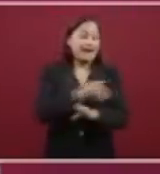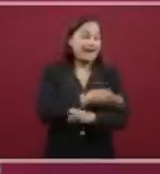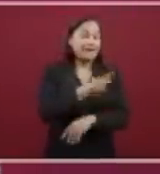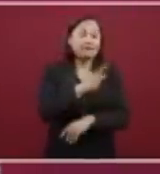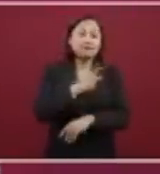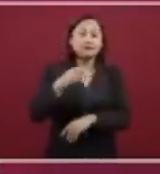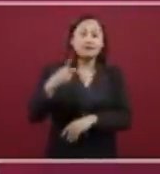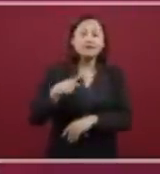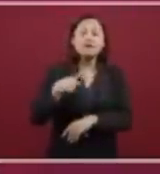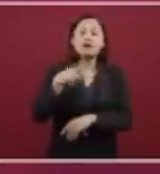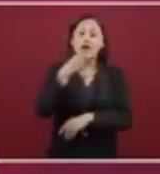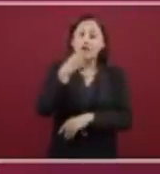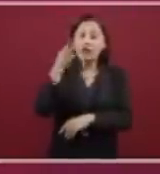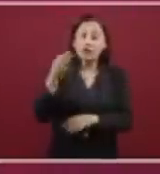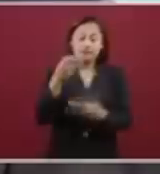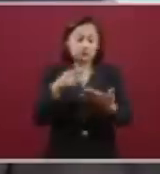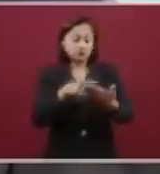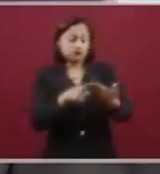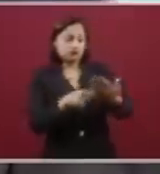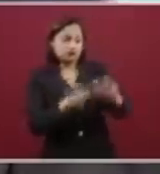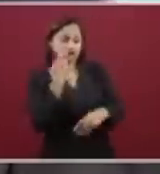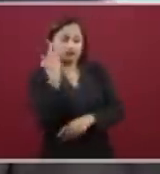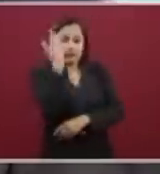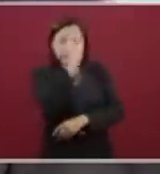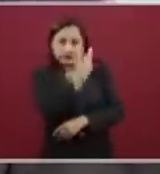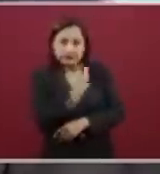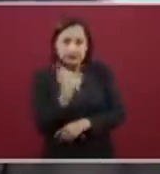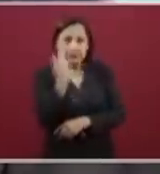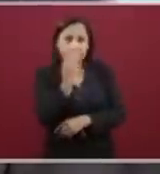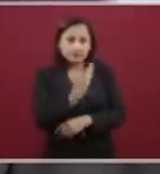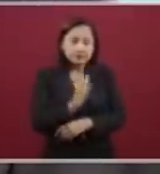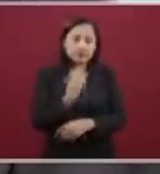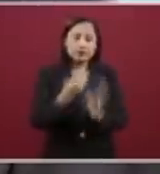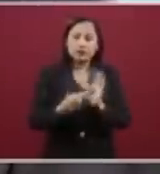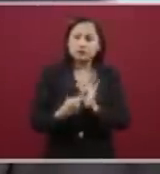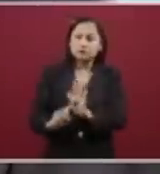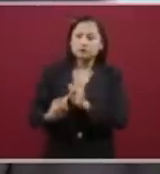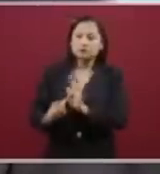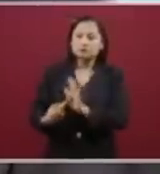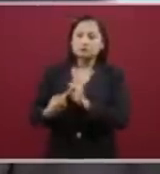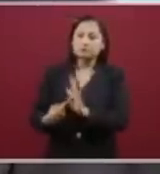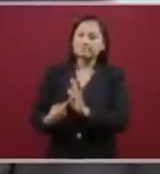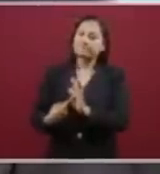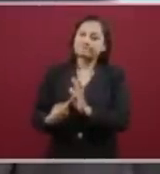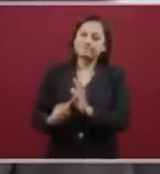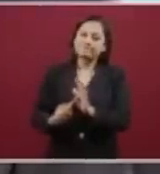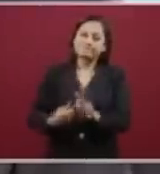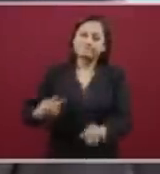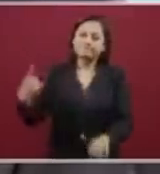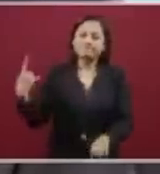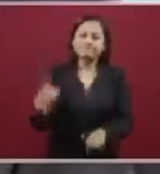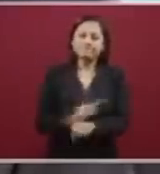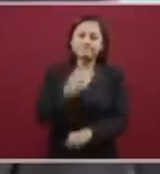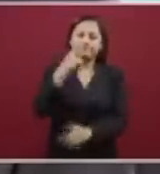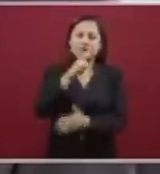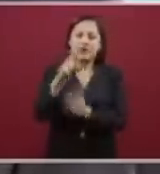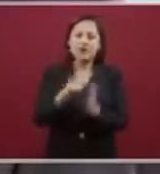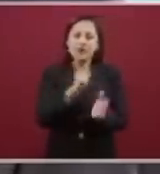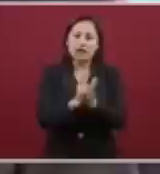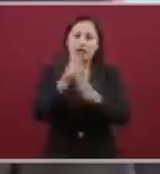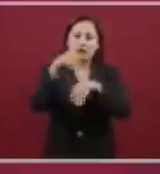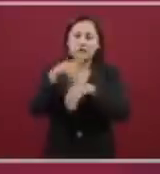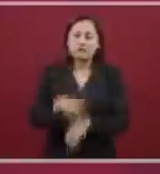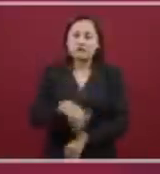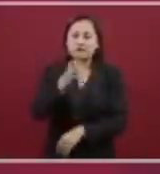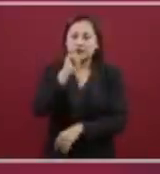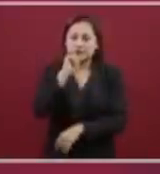costo-beneficio lo que nunca aconteció violando la normatividad de esta materia y más grave aún con el